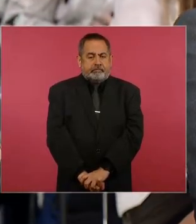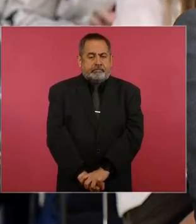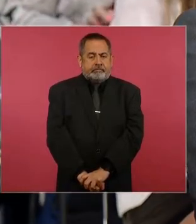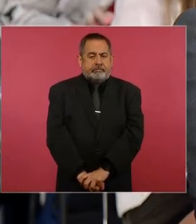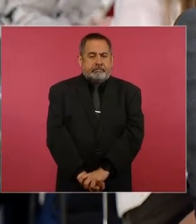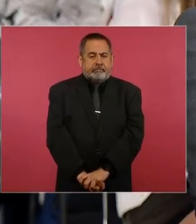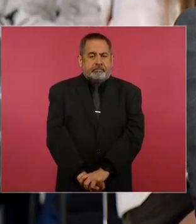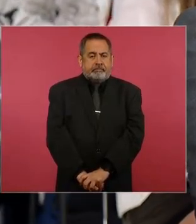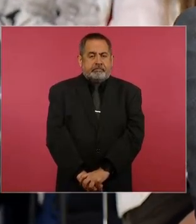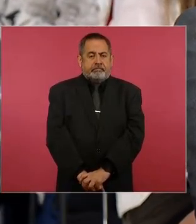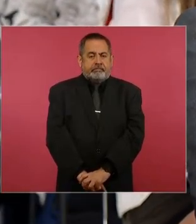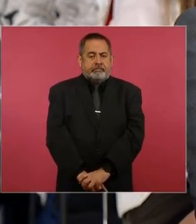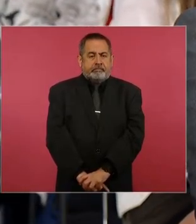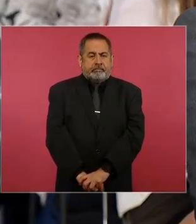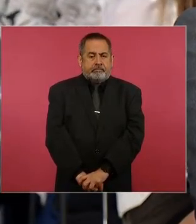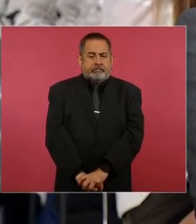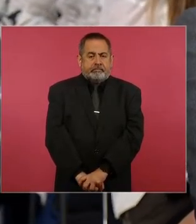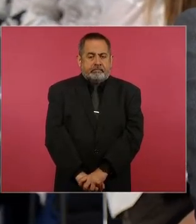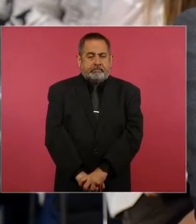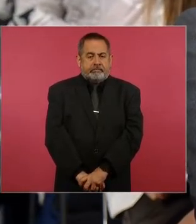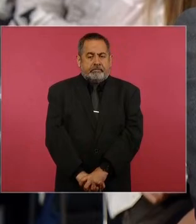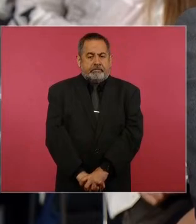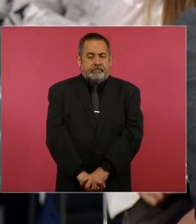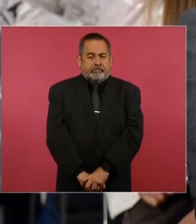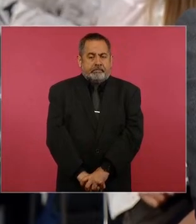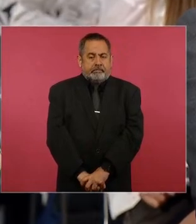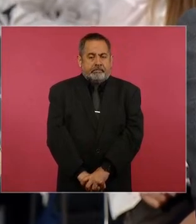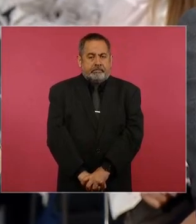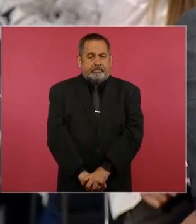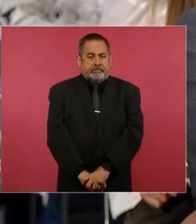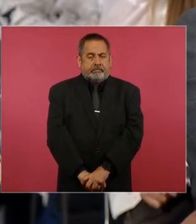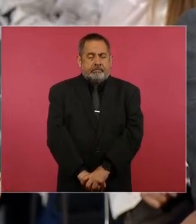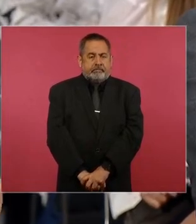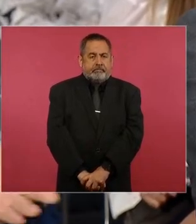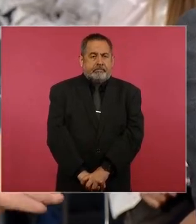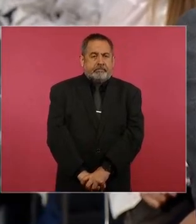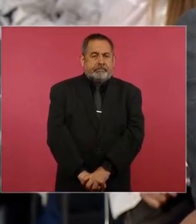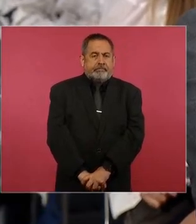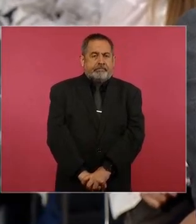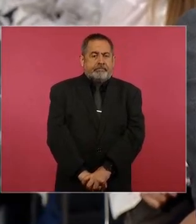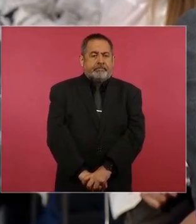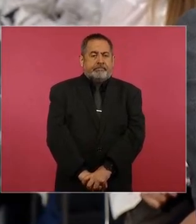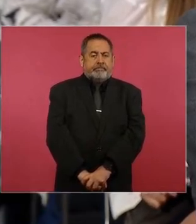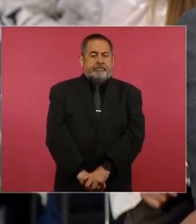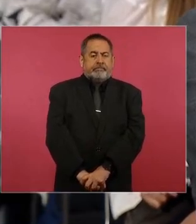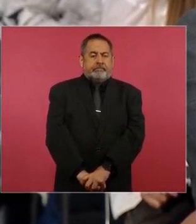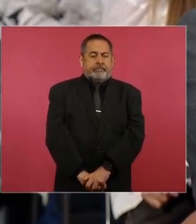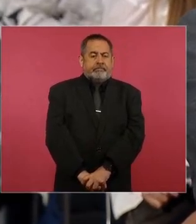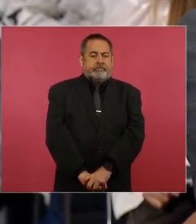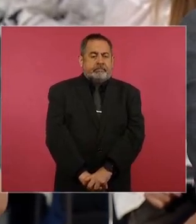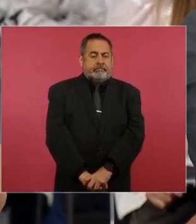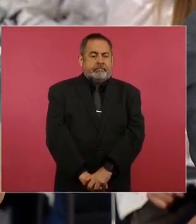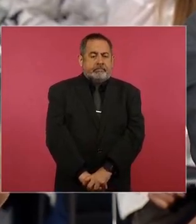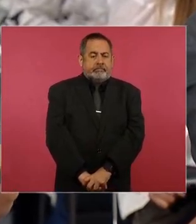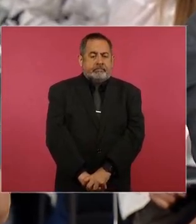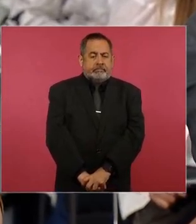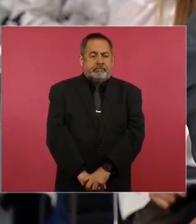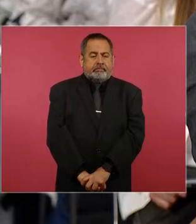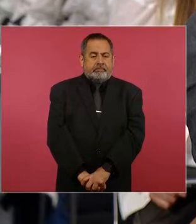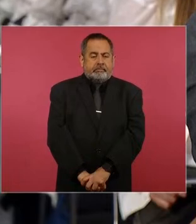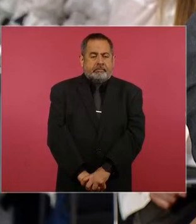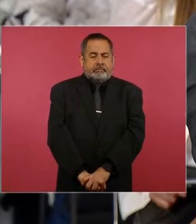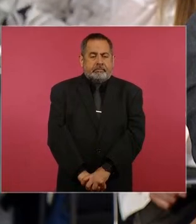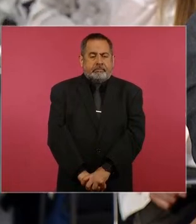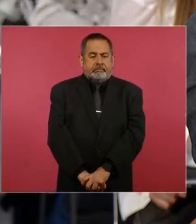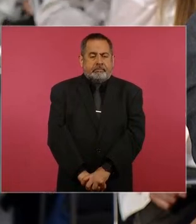el nuevo gobierno tampoco ha habido una respuesta contundente se le han llevado con largas,